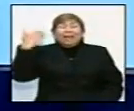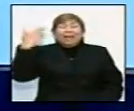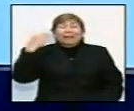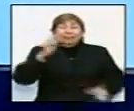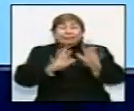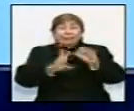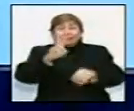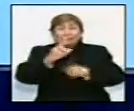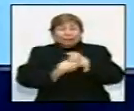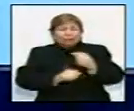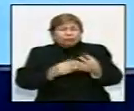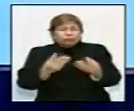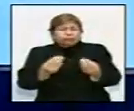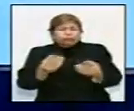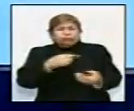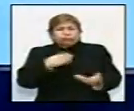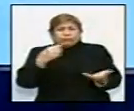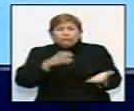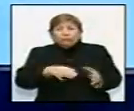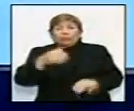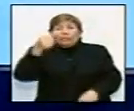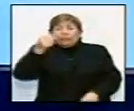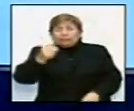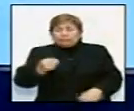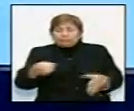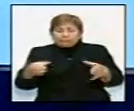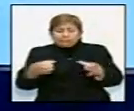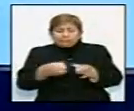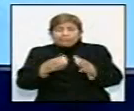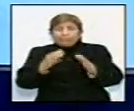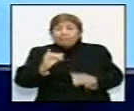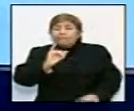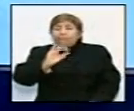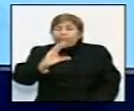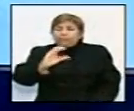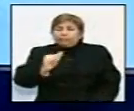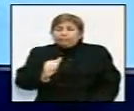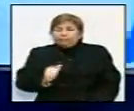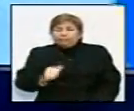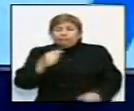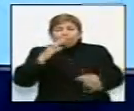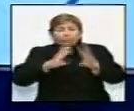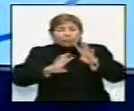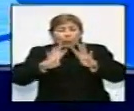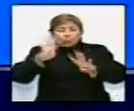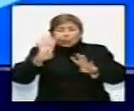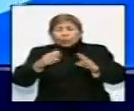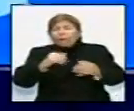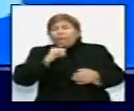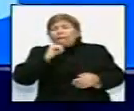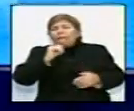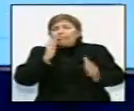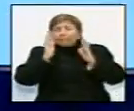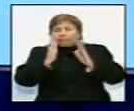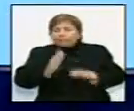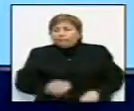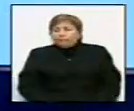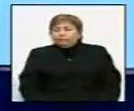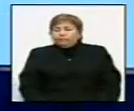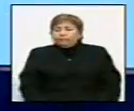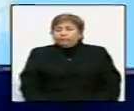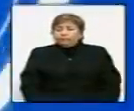dejó centenares de muertos en el sur. Congresistas por la región Ica hicieron un balance de lo que aún queda por atender.